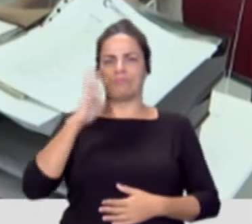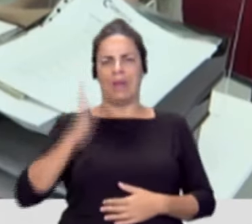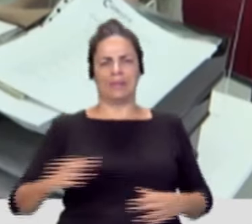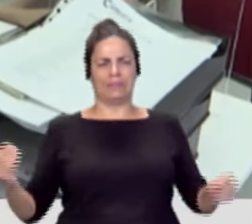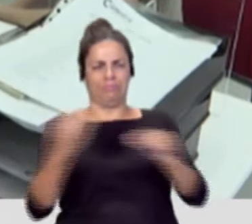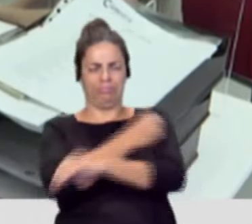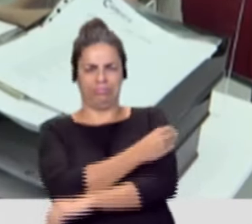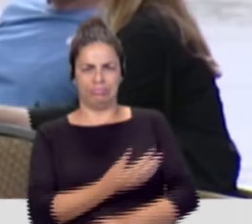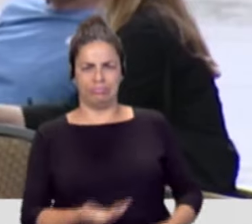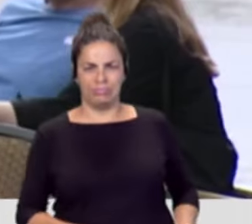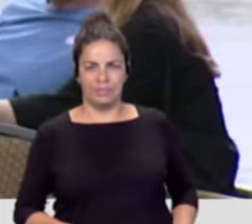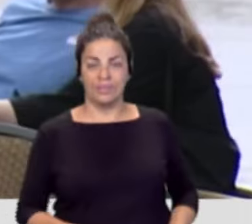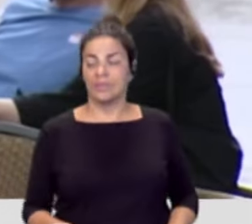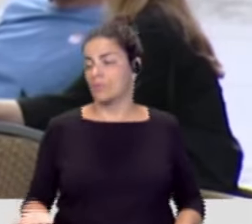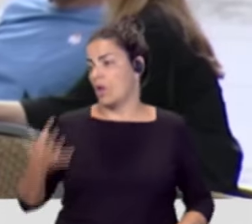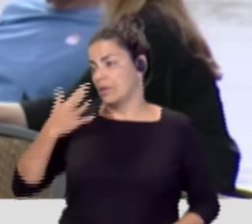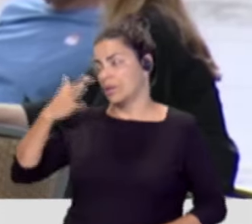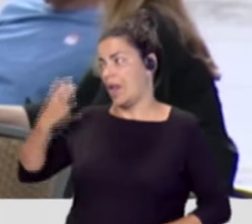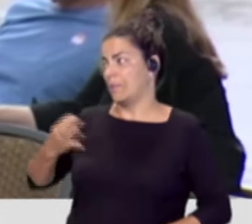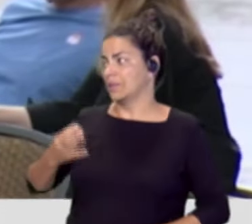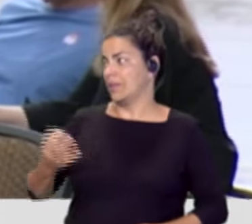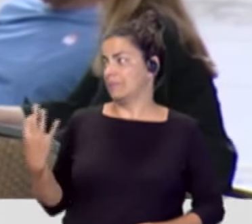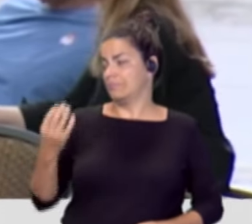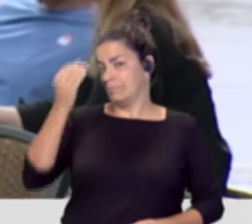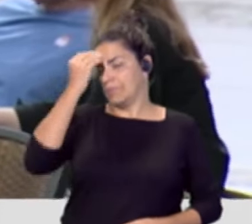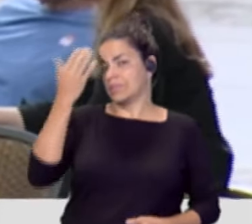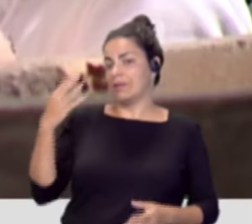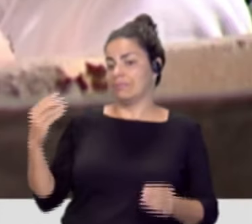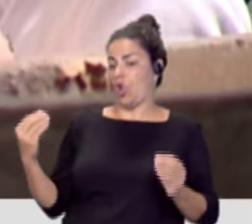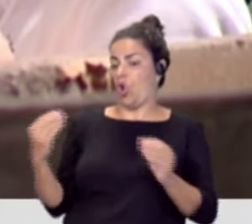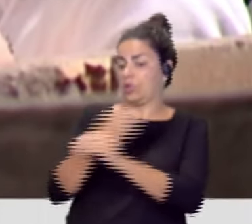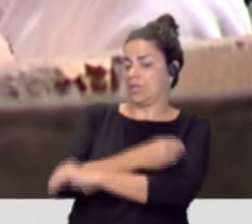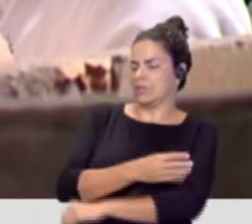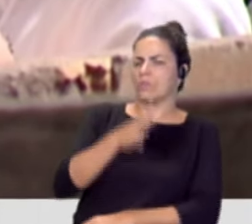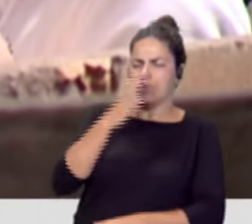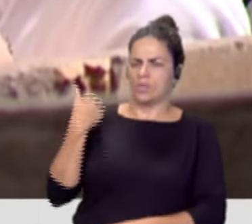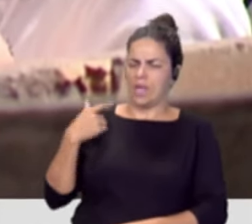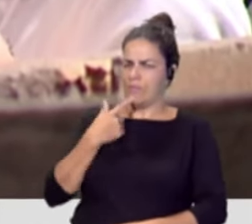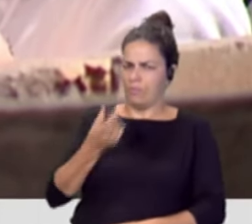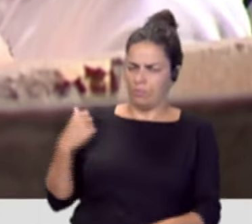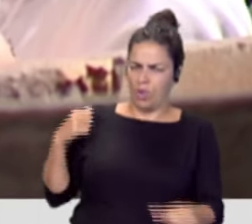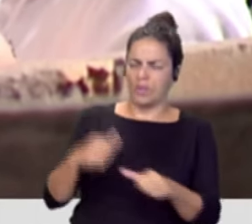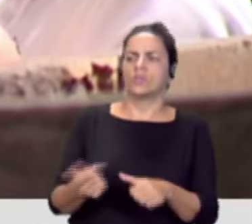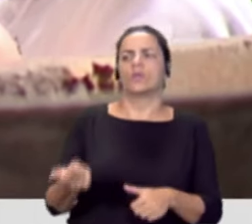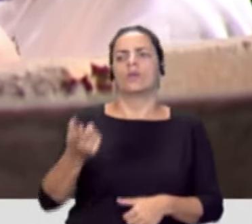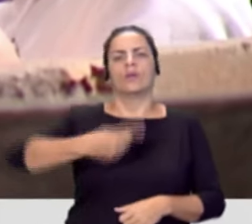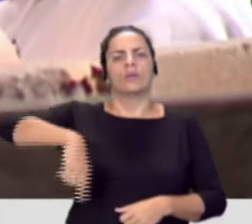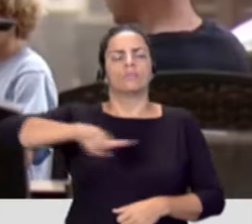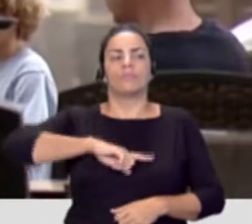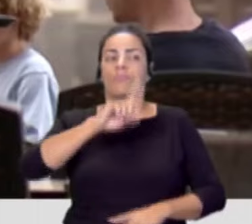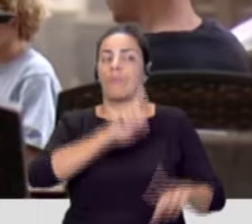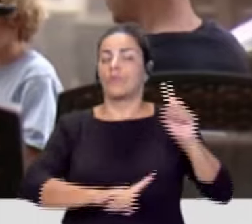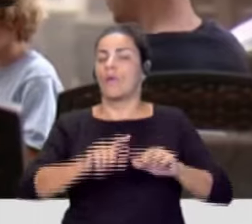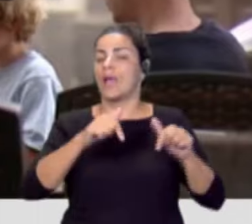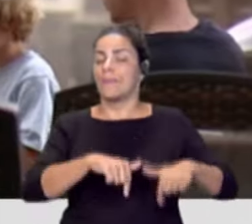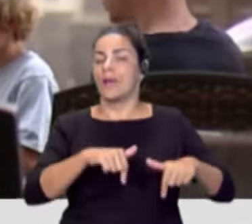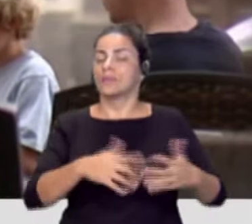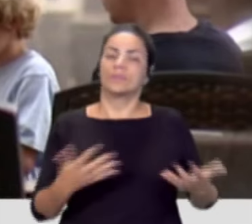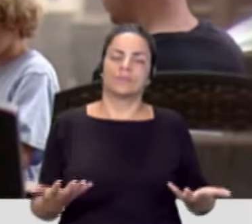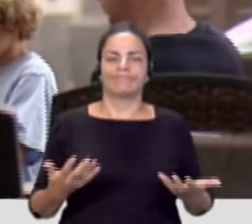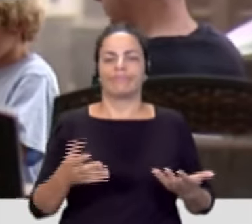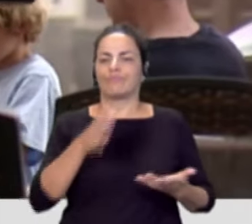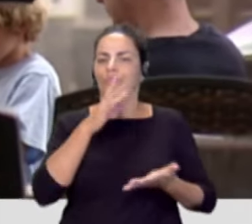lo que realmente tenemos que tener en cuenta, y lo venimos diciendo, tenemos unos problemas que en definitiva son de